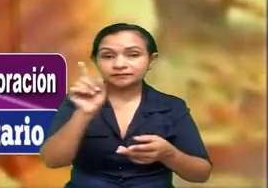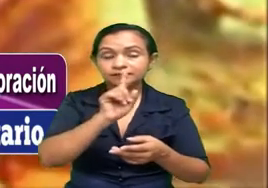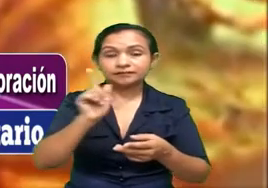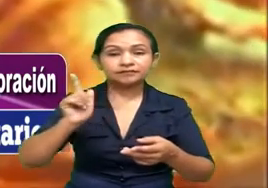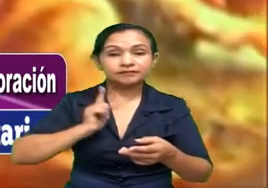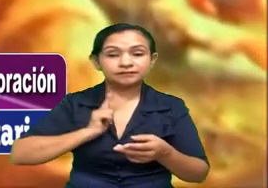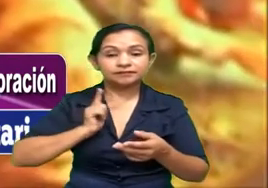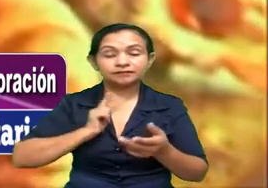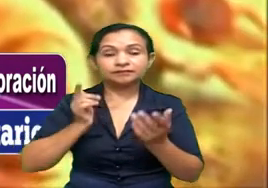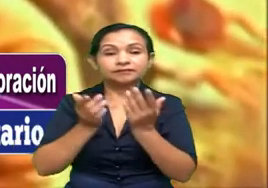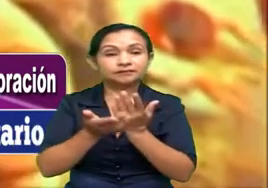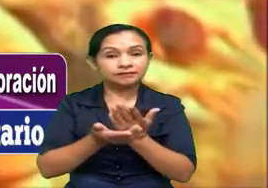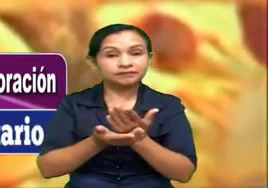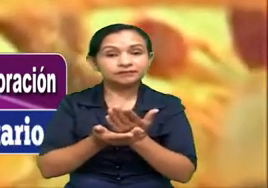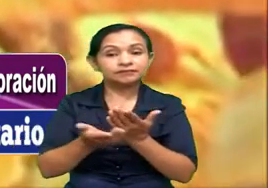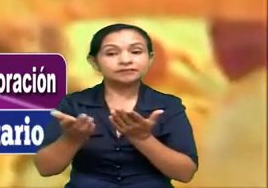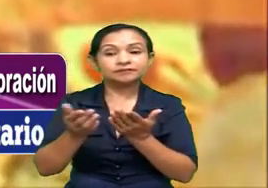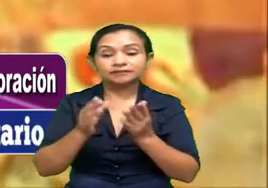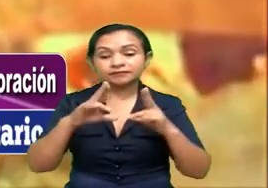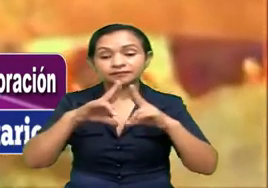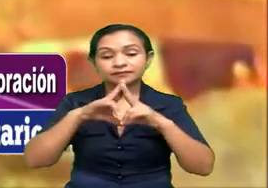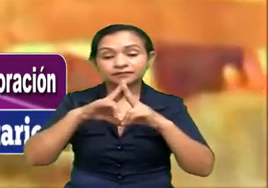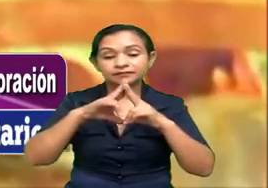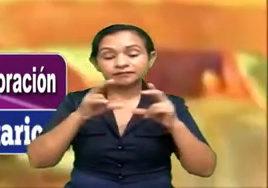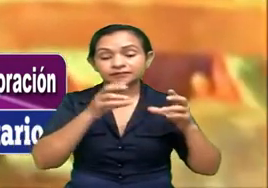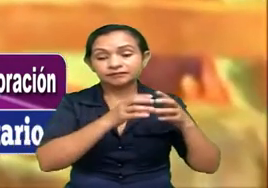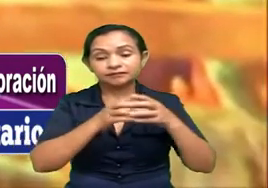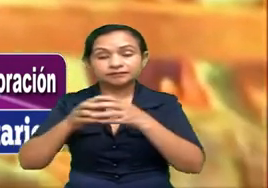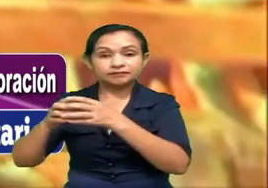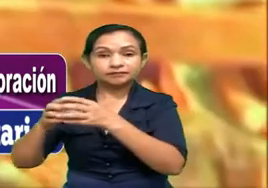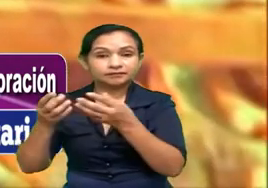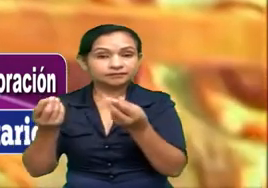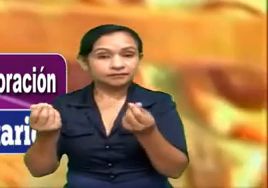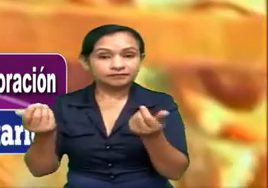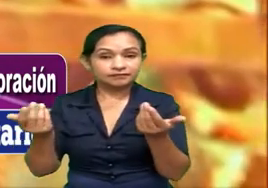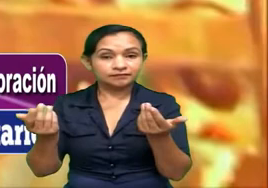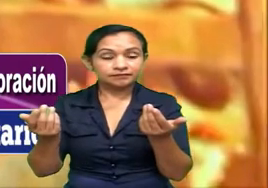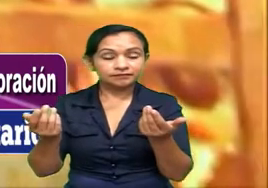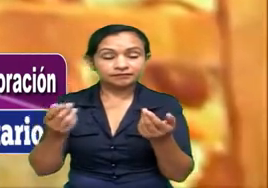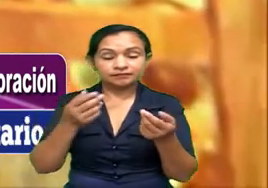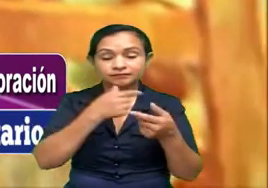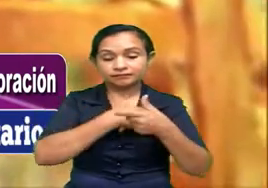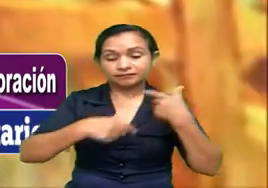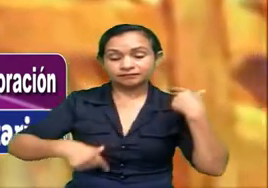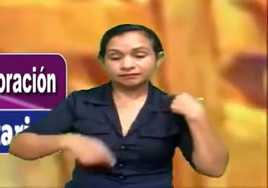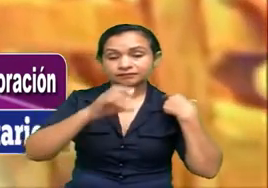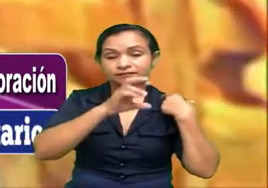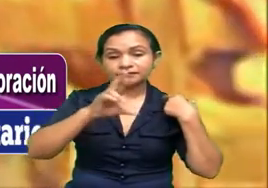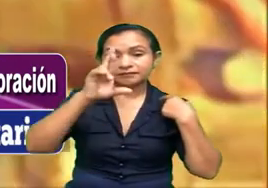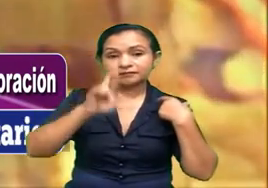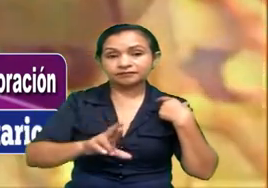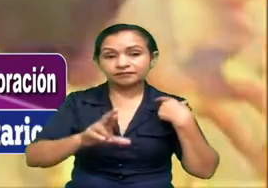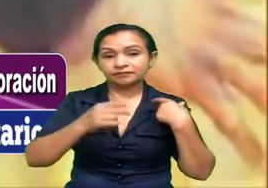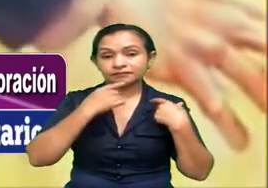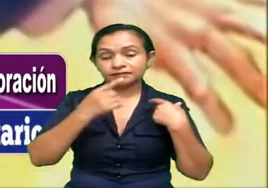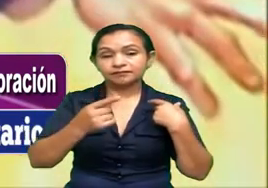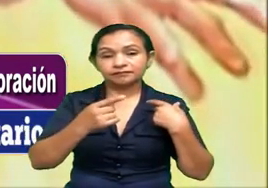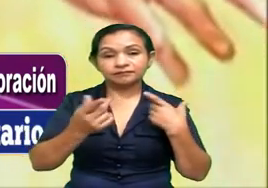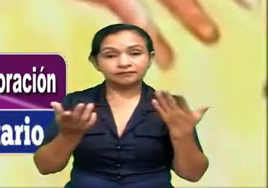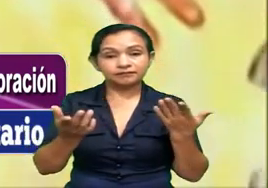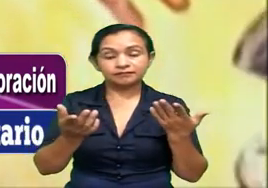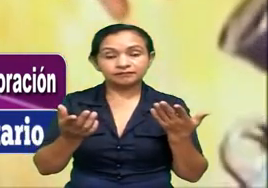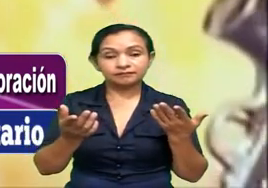que volver a Nicaragua esas tierras. Entonces el presidente de Costa Rica lo que hace, emite un